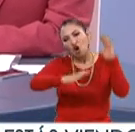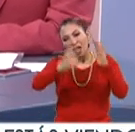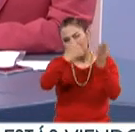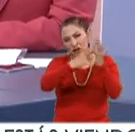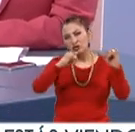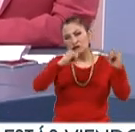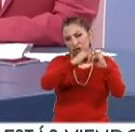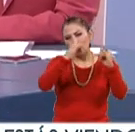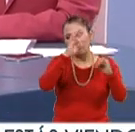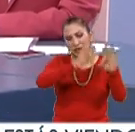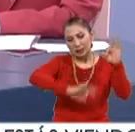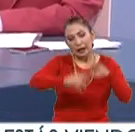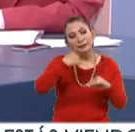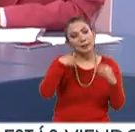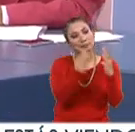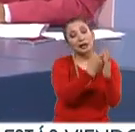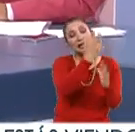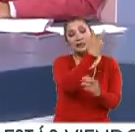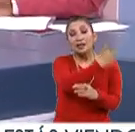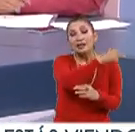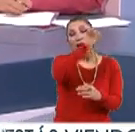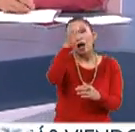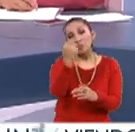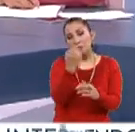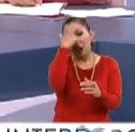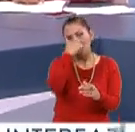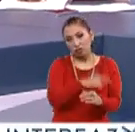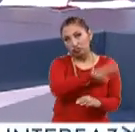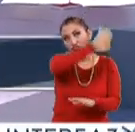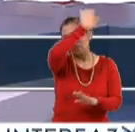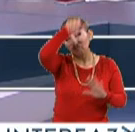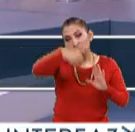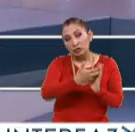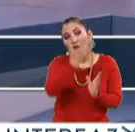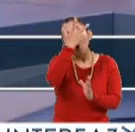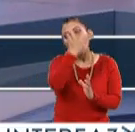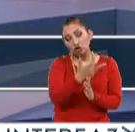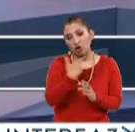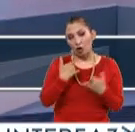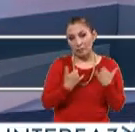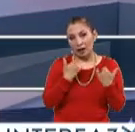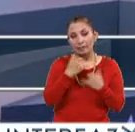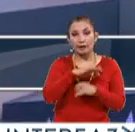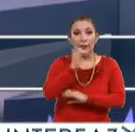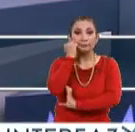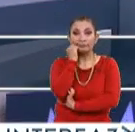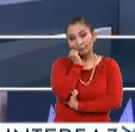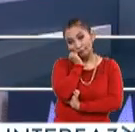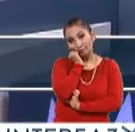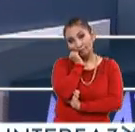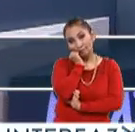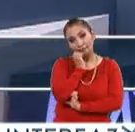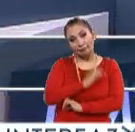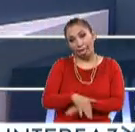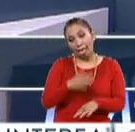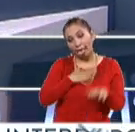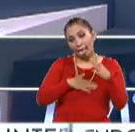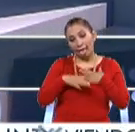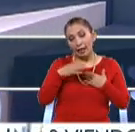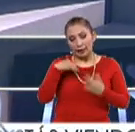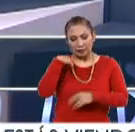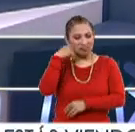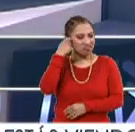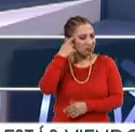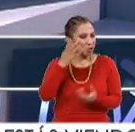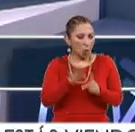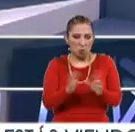Física. Y pues daba yo clases de 7 a 9 de la noche. Y a las 8 los muchachos ya estaban muy cansados. Entonces hacía yo,